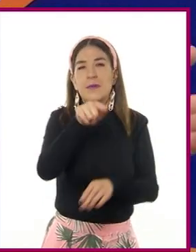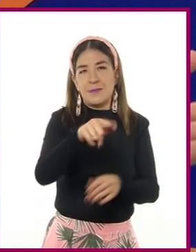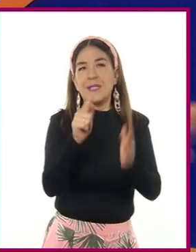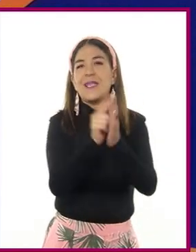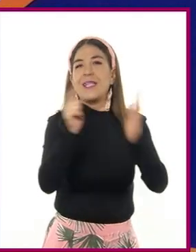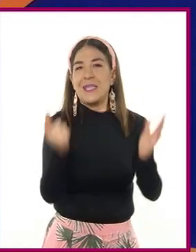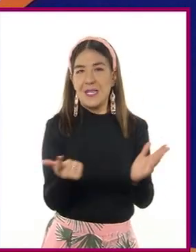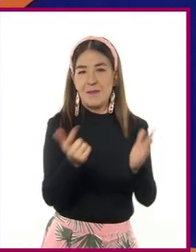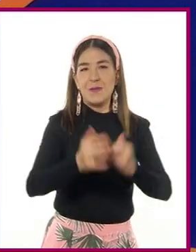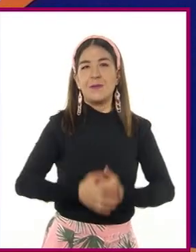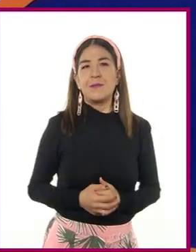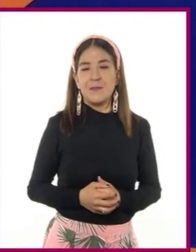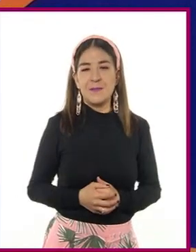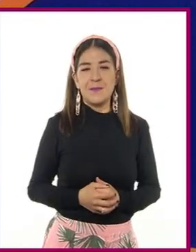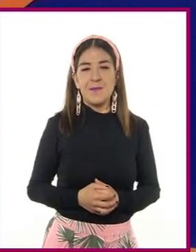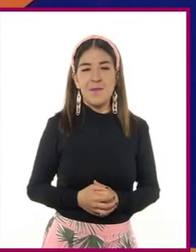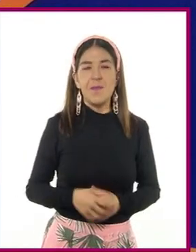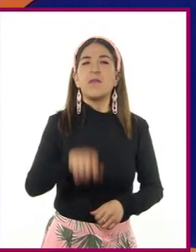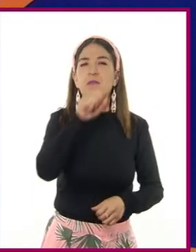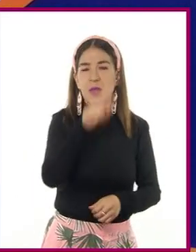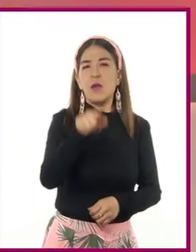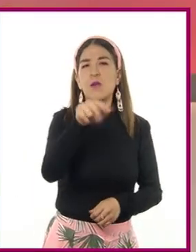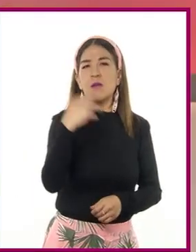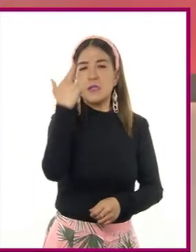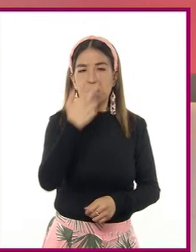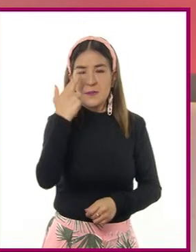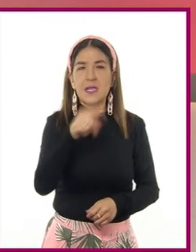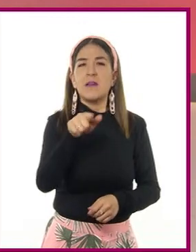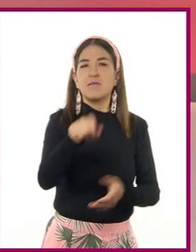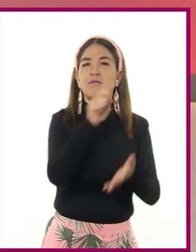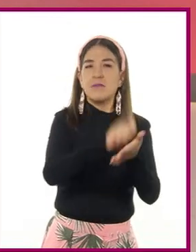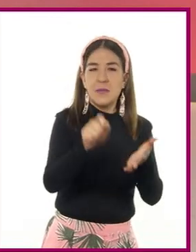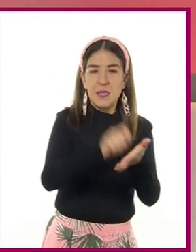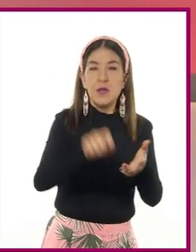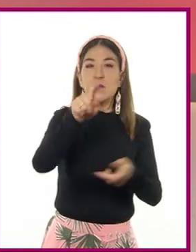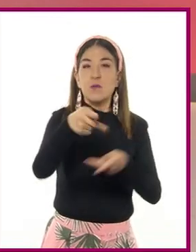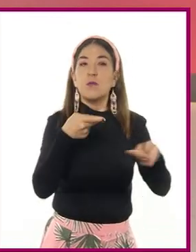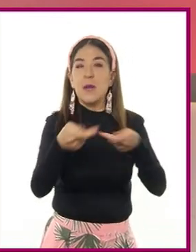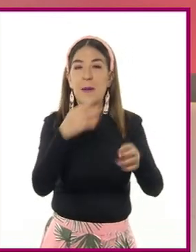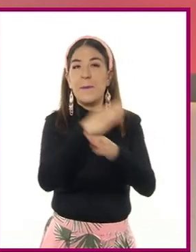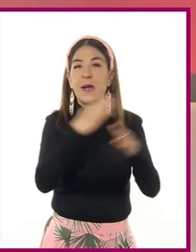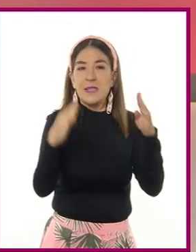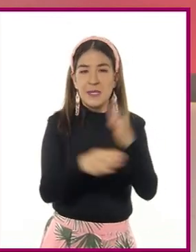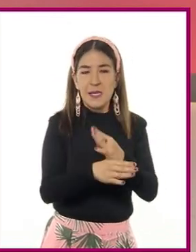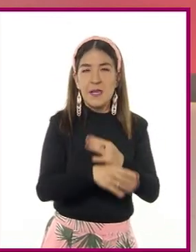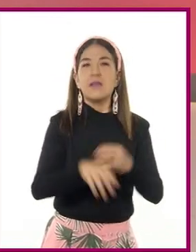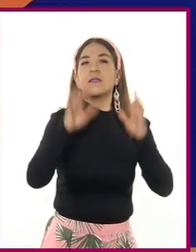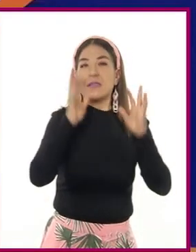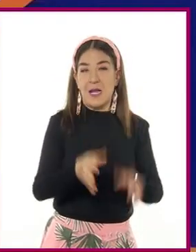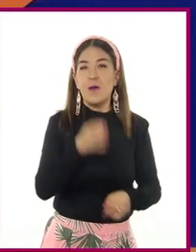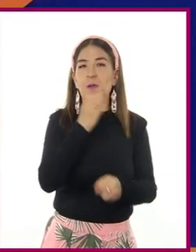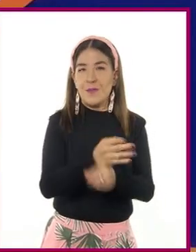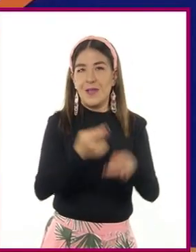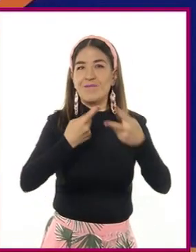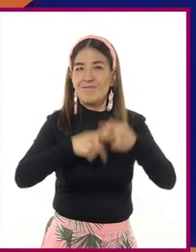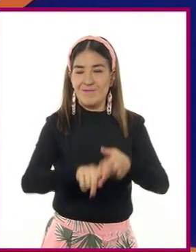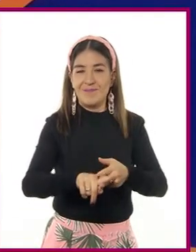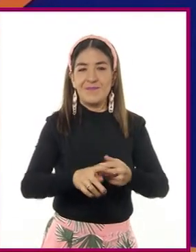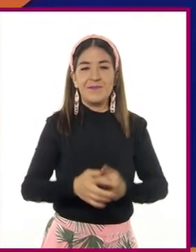consultar su libro de texto y revisar sus apuntes. Preparen sus materiales porque estamos por